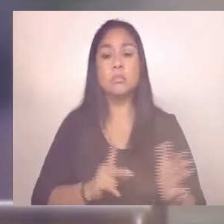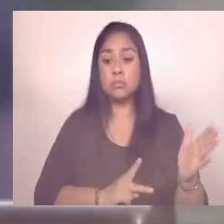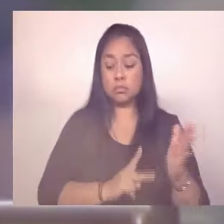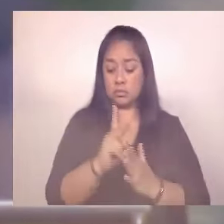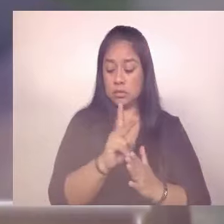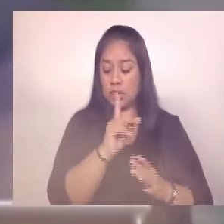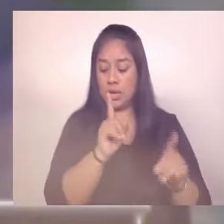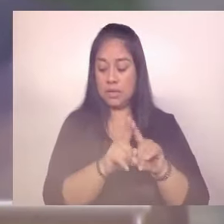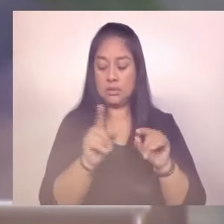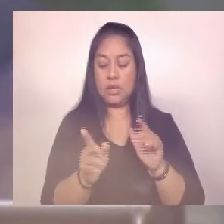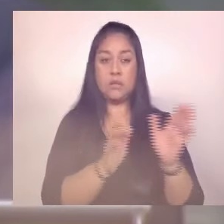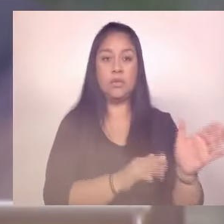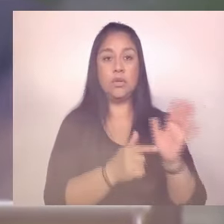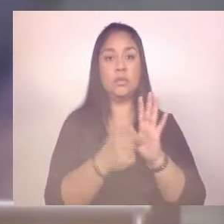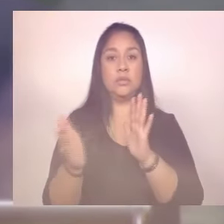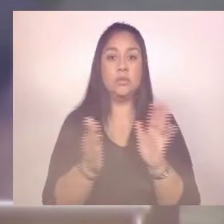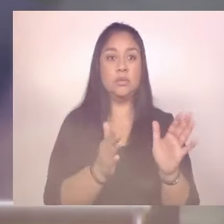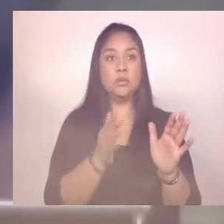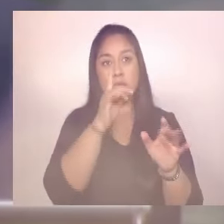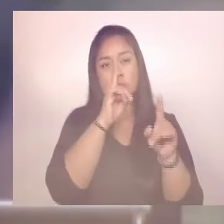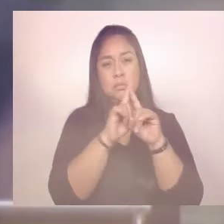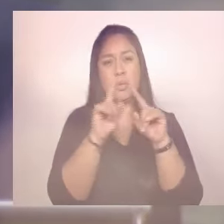la violencia o el hambre.